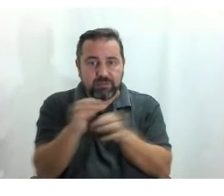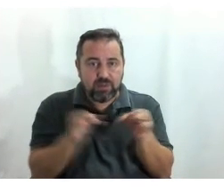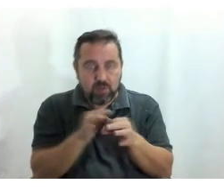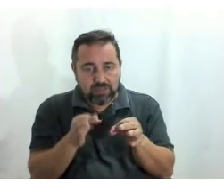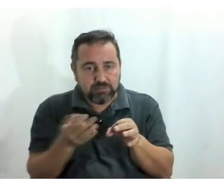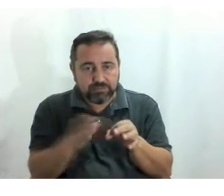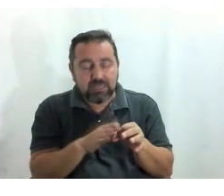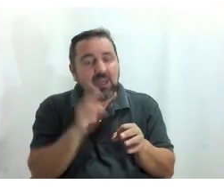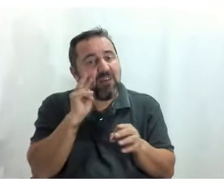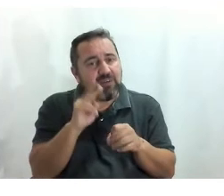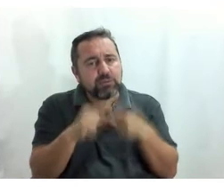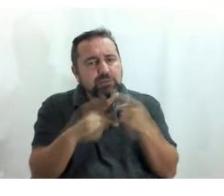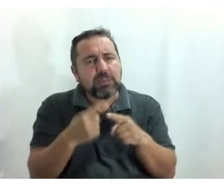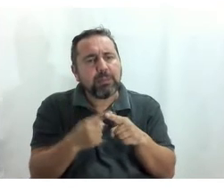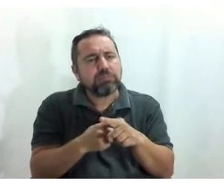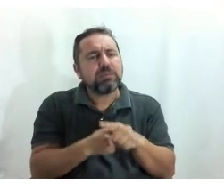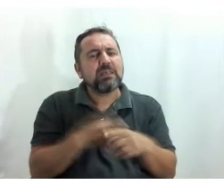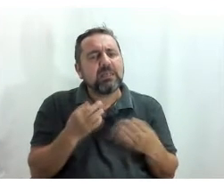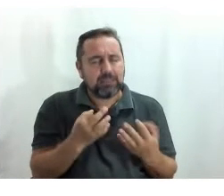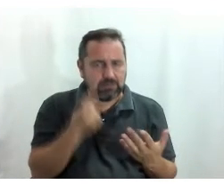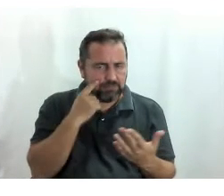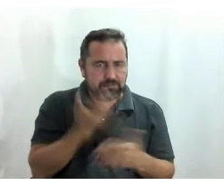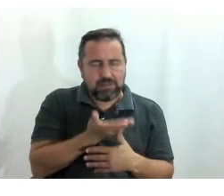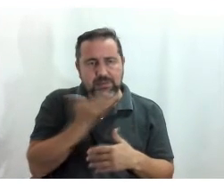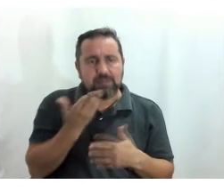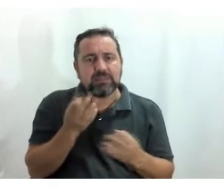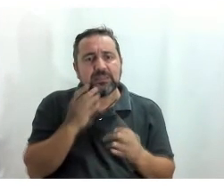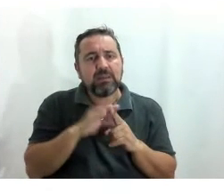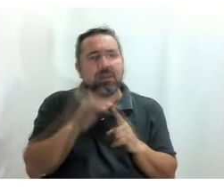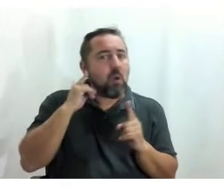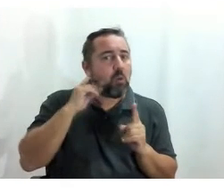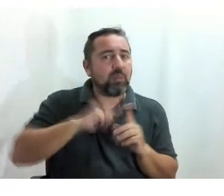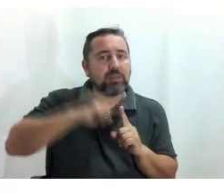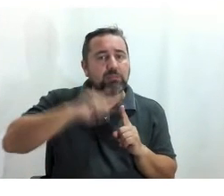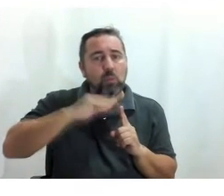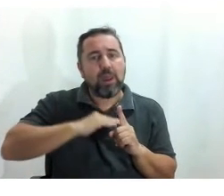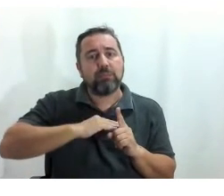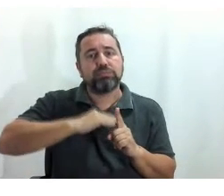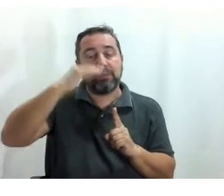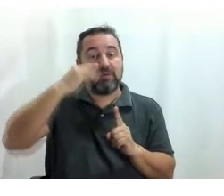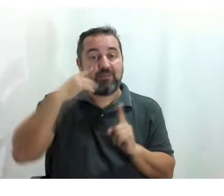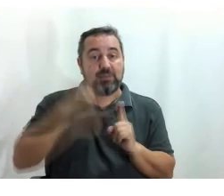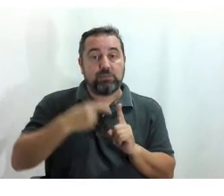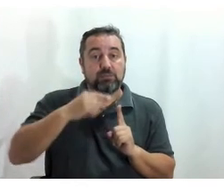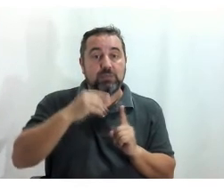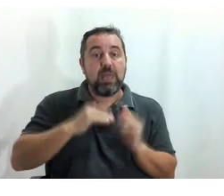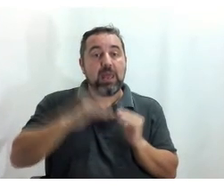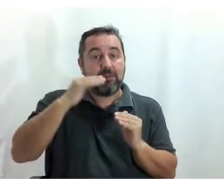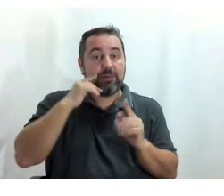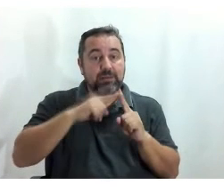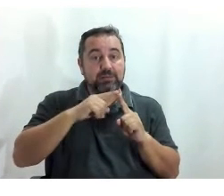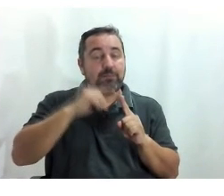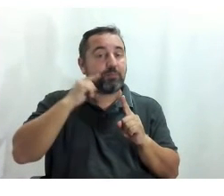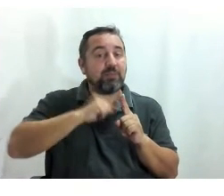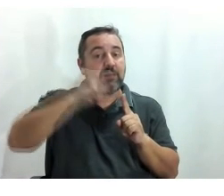que observamos es un aumento muy marcado de los umbrales auditivos, como podéis ver en la imagen superior, donde